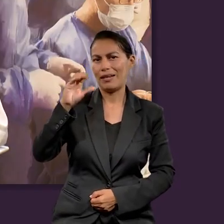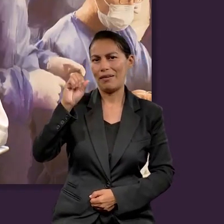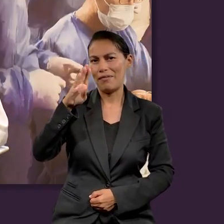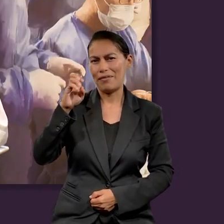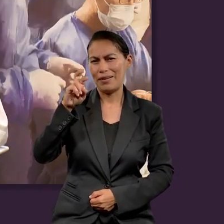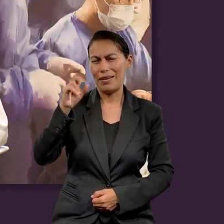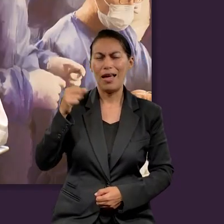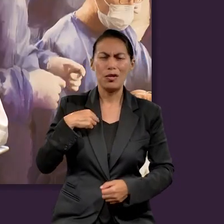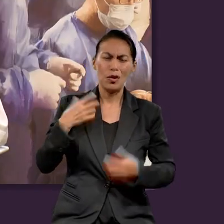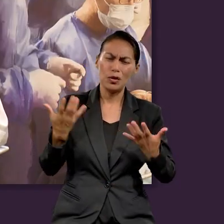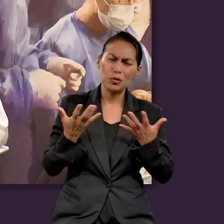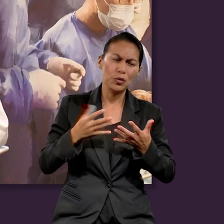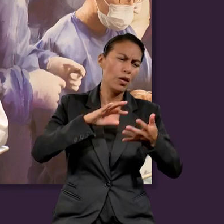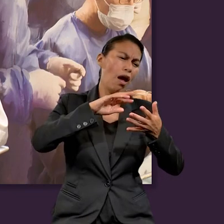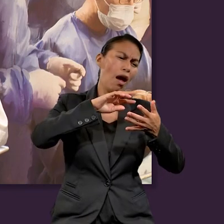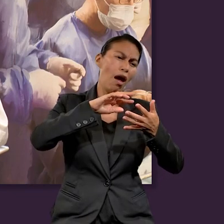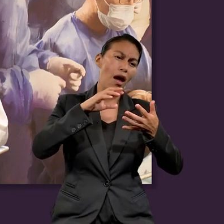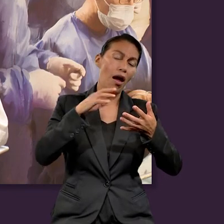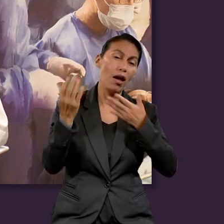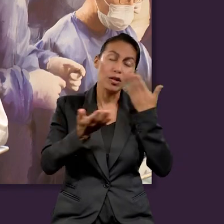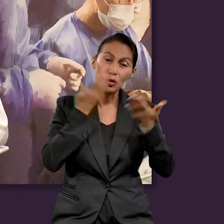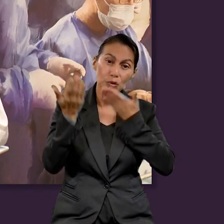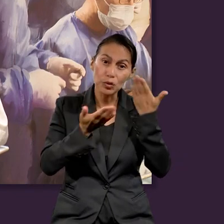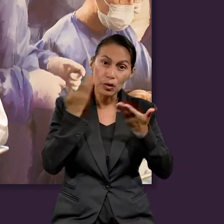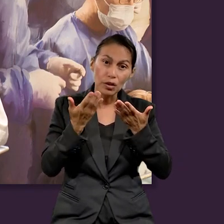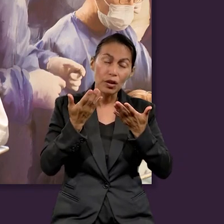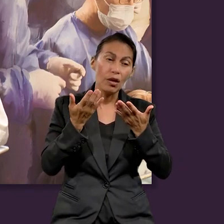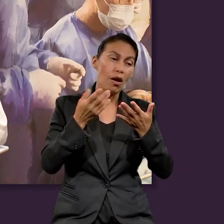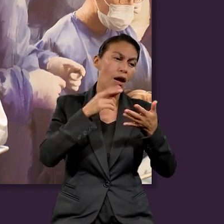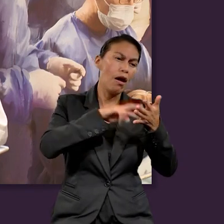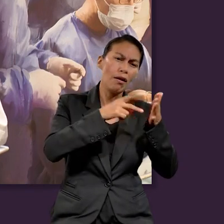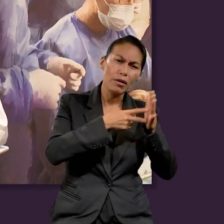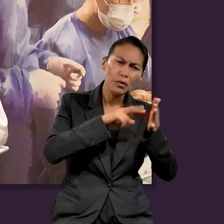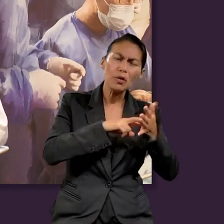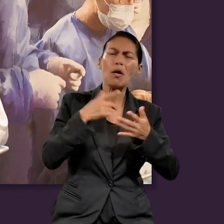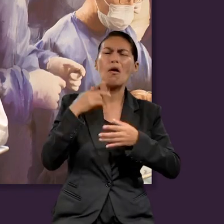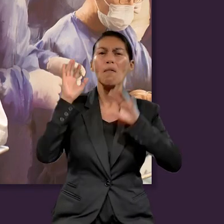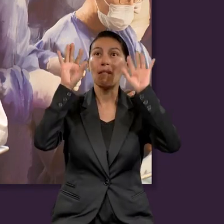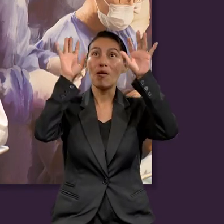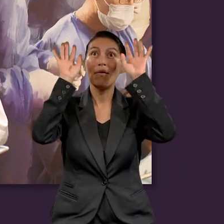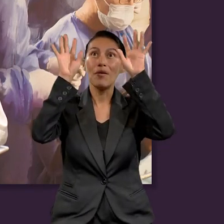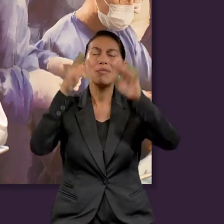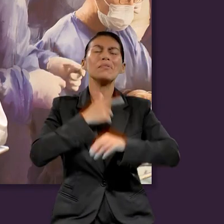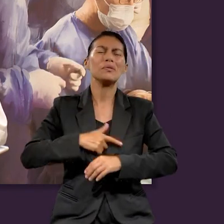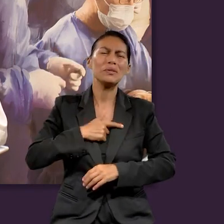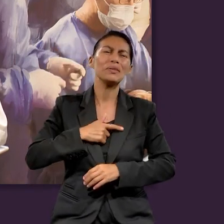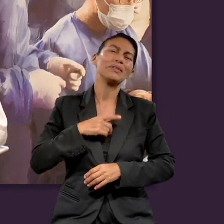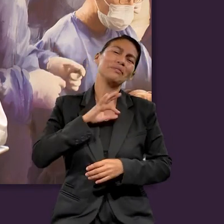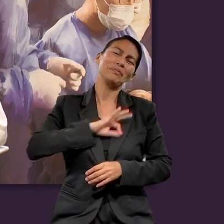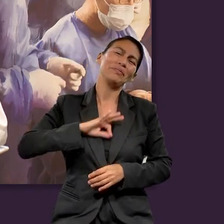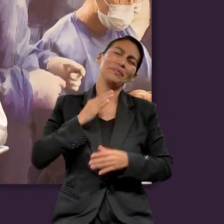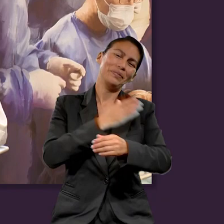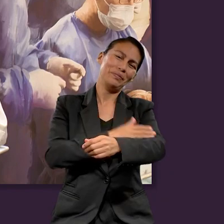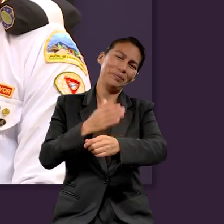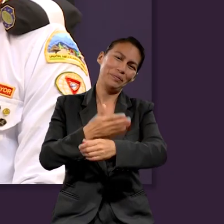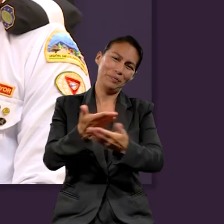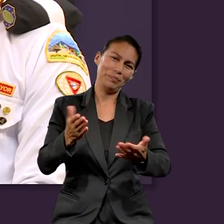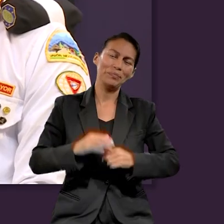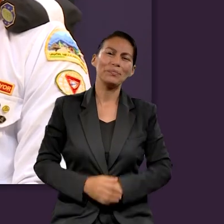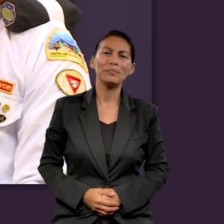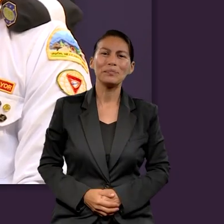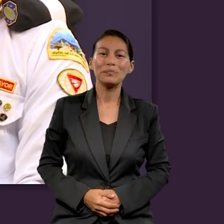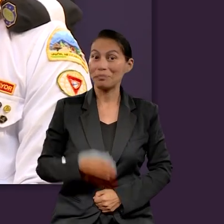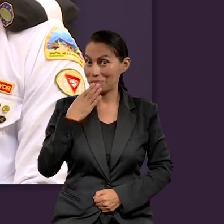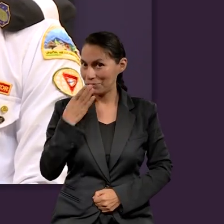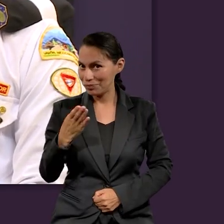a estudiar arquitectura vengo de Tabasco y pues me gusta mucho jugar voleibol y estoy muy feliz de acompañarlos aquí